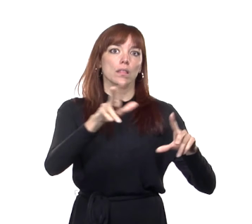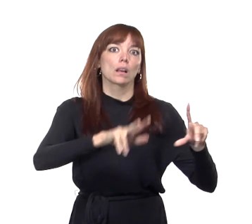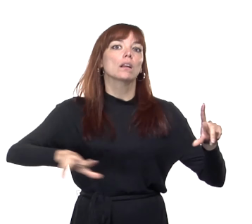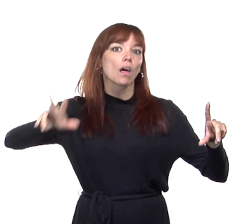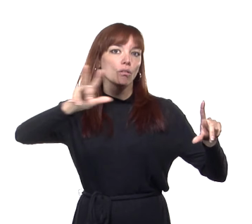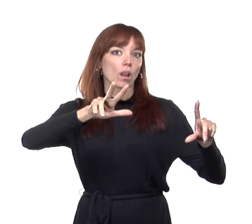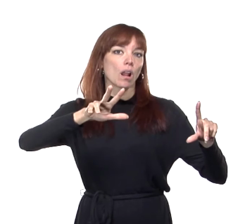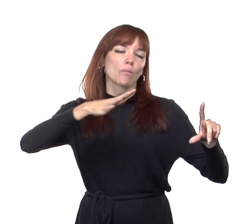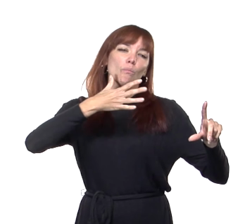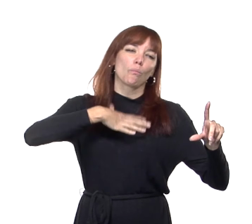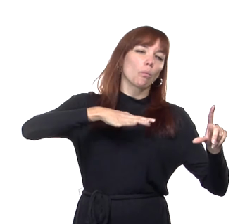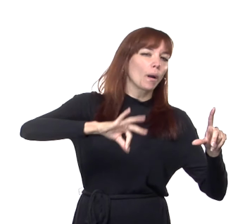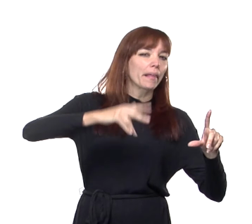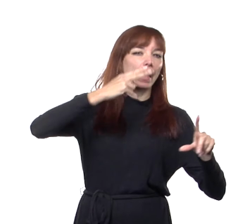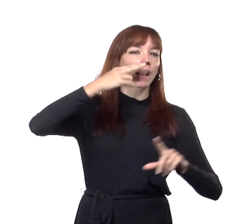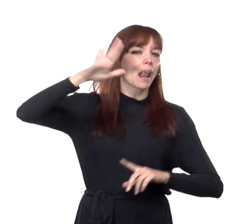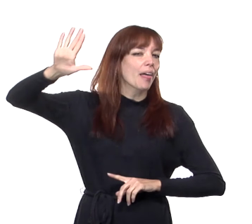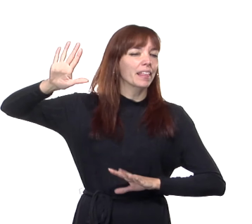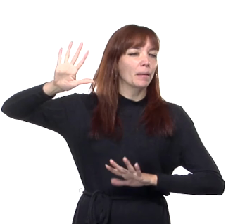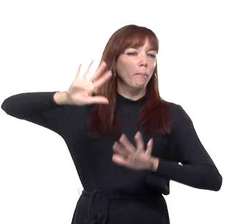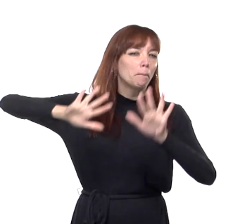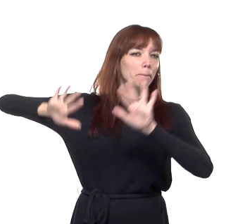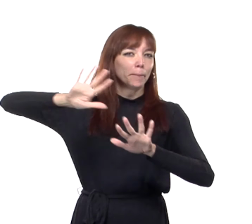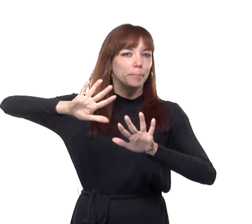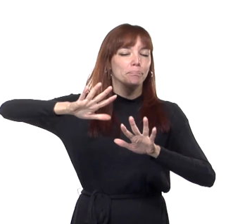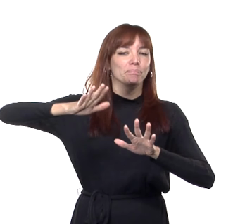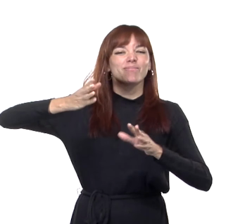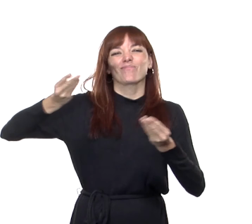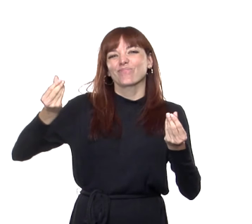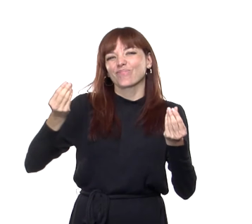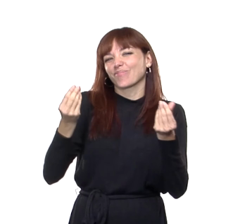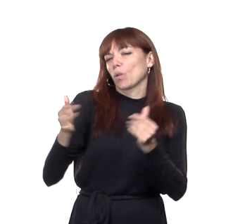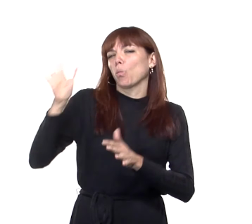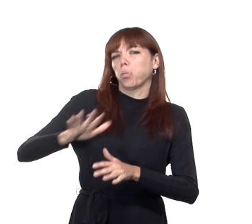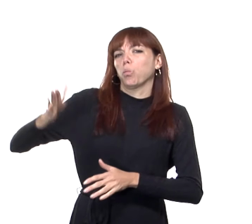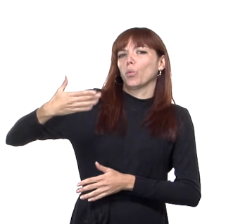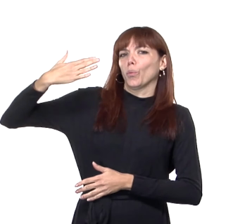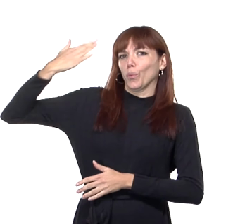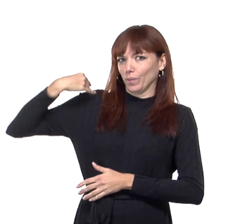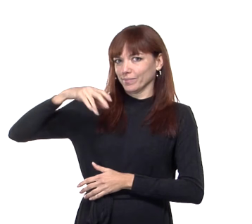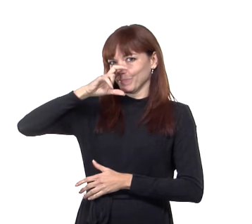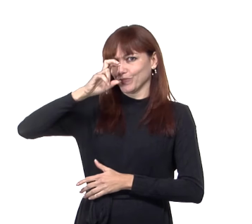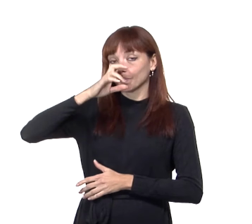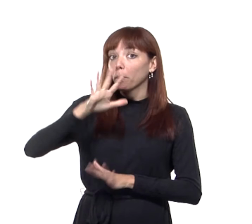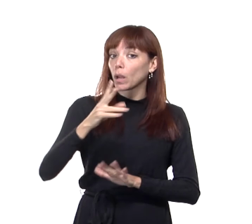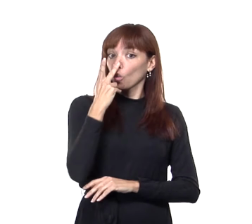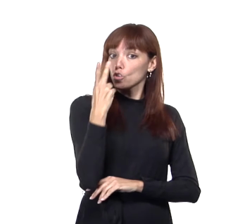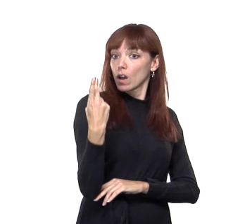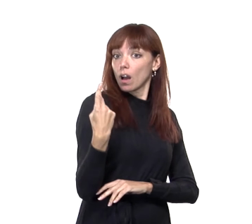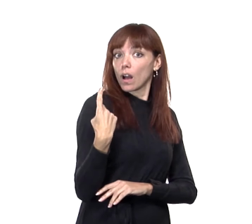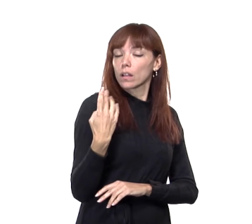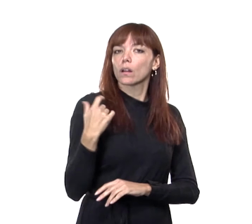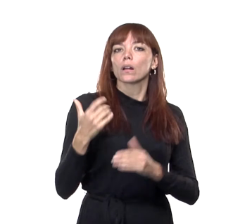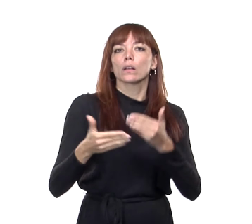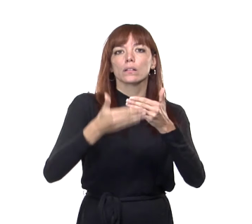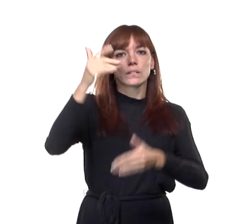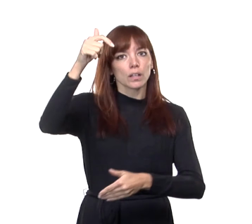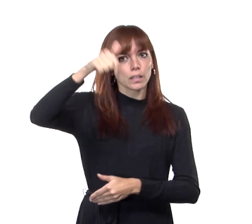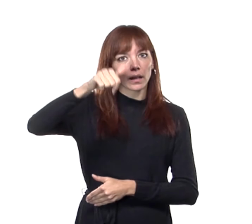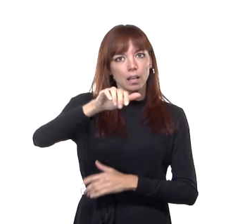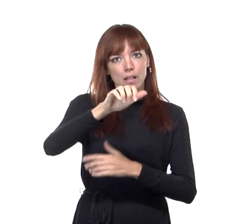quizás lo de los nazis voy a parecer un poquito pues no tan reciente hace un par de años el new york times' publicó un artículo